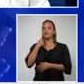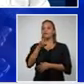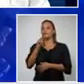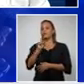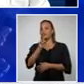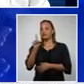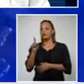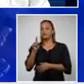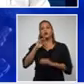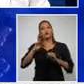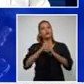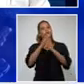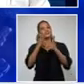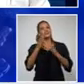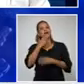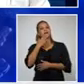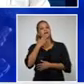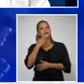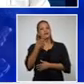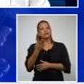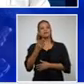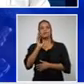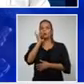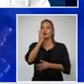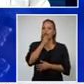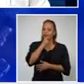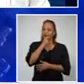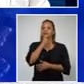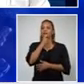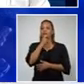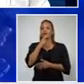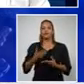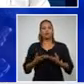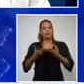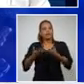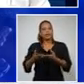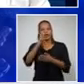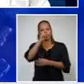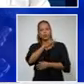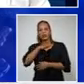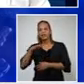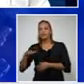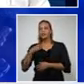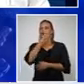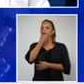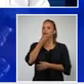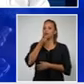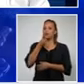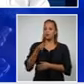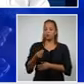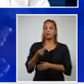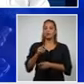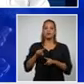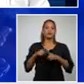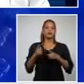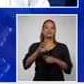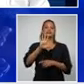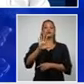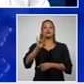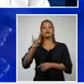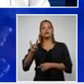lindo. Día precioso. Todo nuestro homenaje a los niños, a los jóvenes, por el 59 aniversario de la Unión de